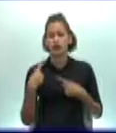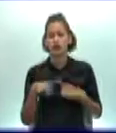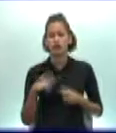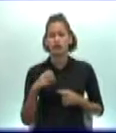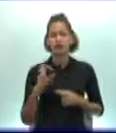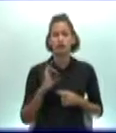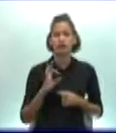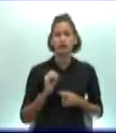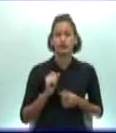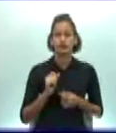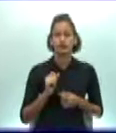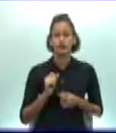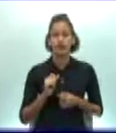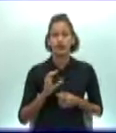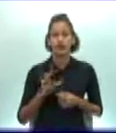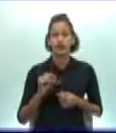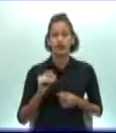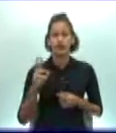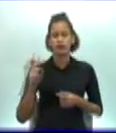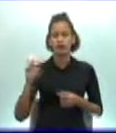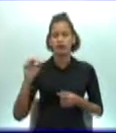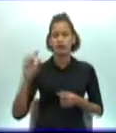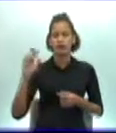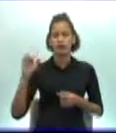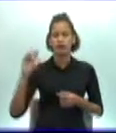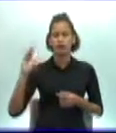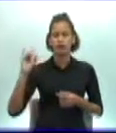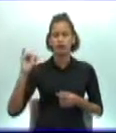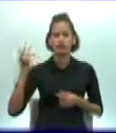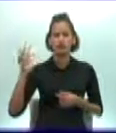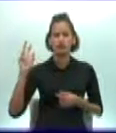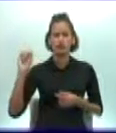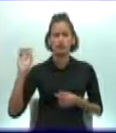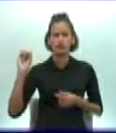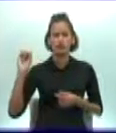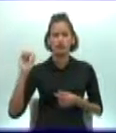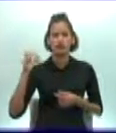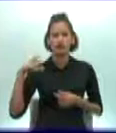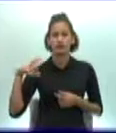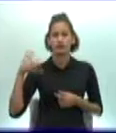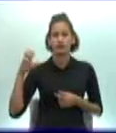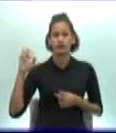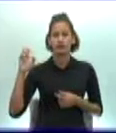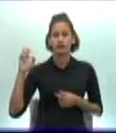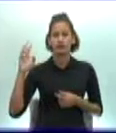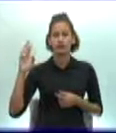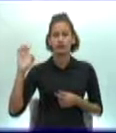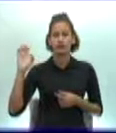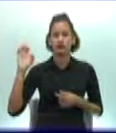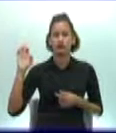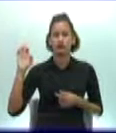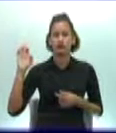Cuba se encuentra situada en el hemisferio norte con respecto al Ecuador